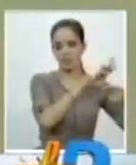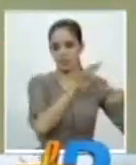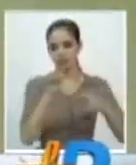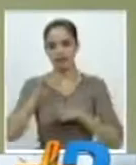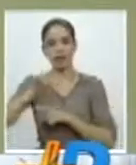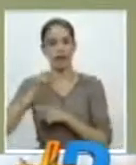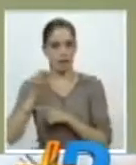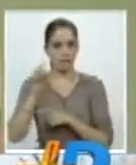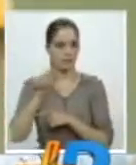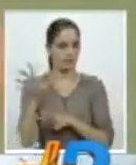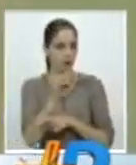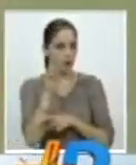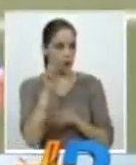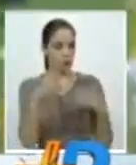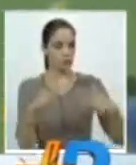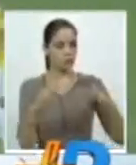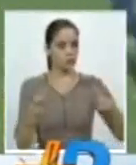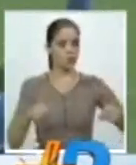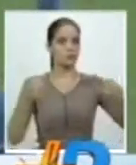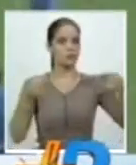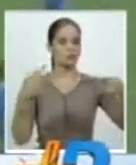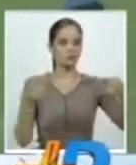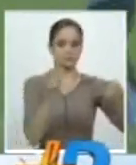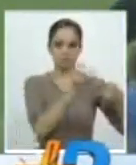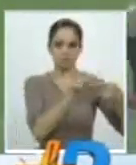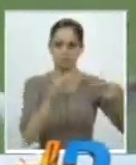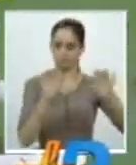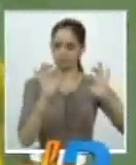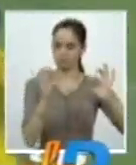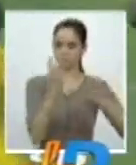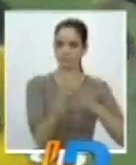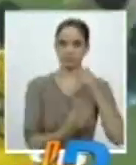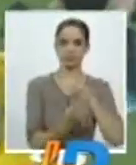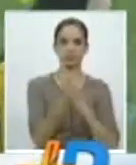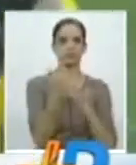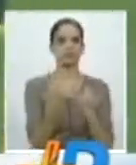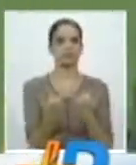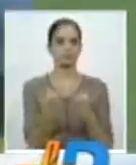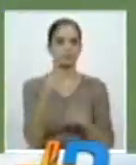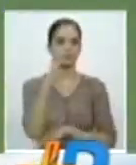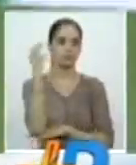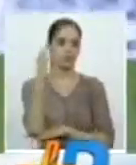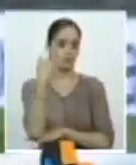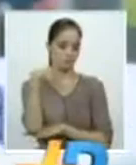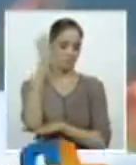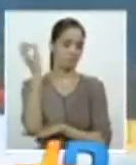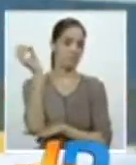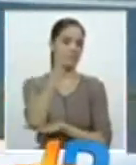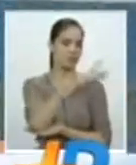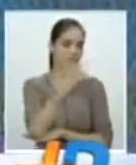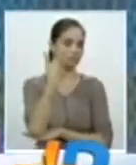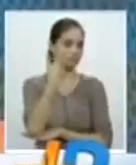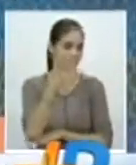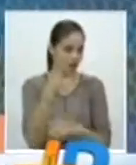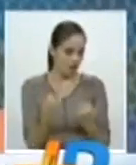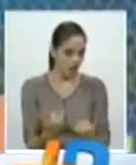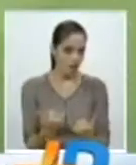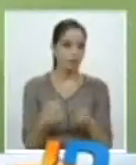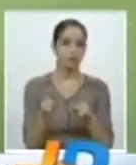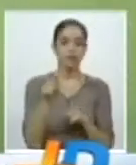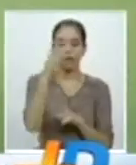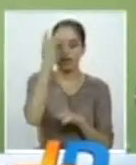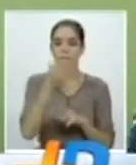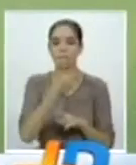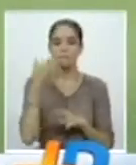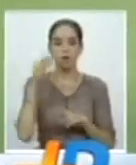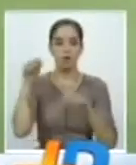más esperados en la Copa Mundo de Brasil. El colombiano es hasta ahora el mejor jugador del torneo, el goleador parcial y anotó el mejor gol,